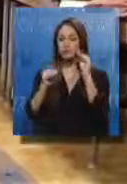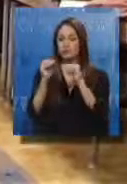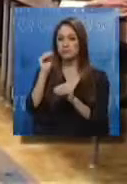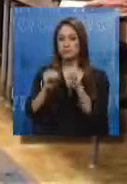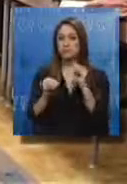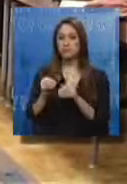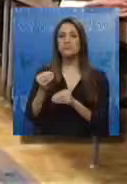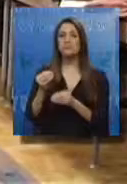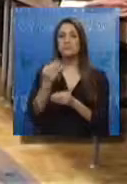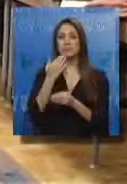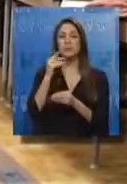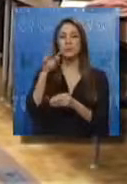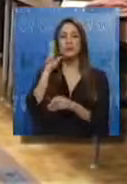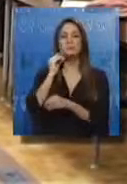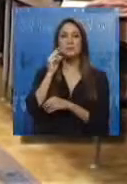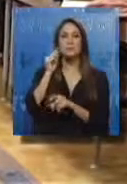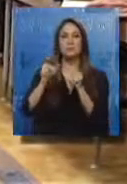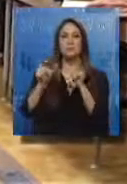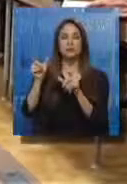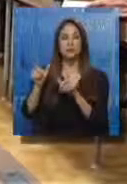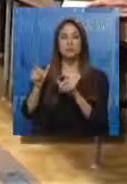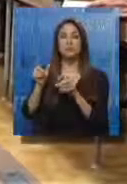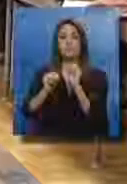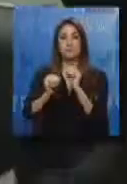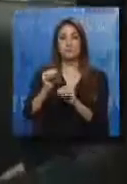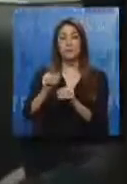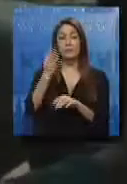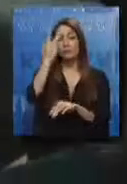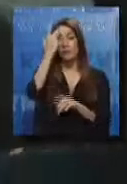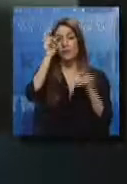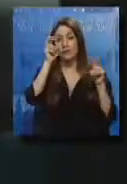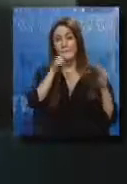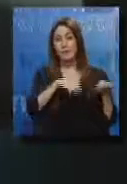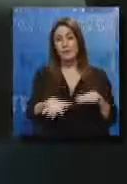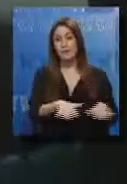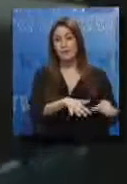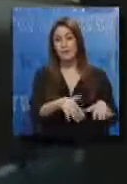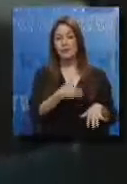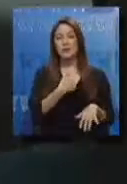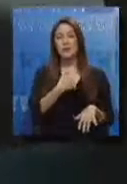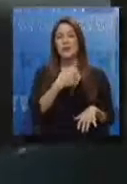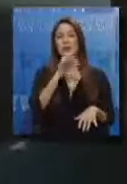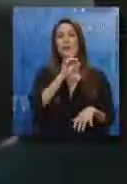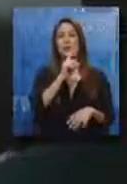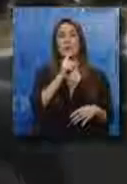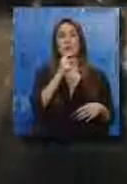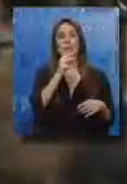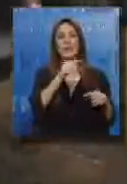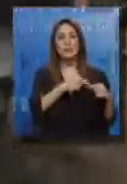Según el informe, entre la infraestructura afectada por el terremoto, también constan 83 kilómetros